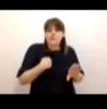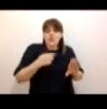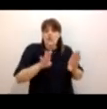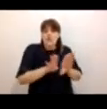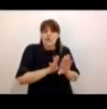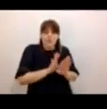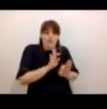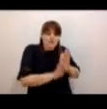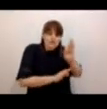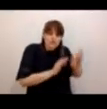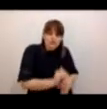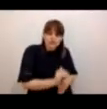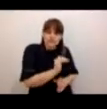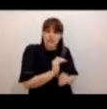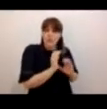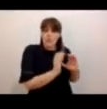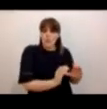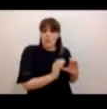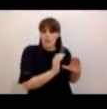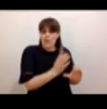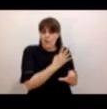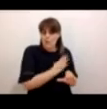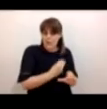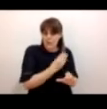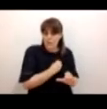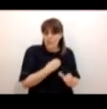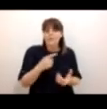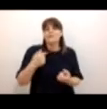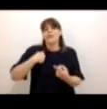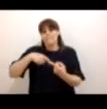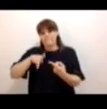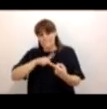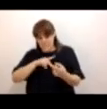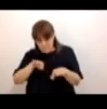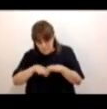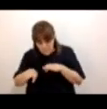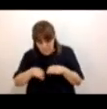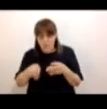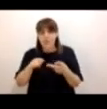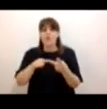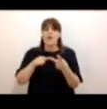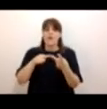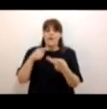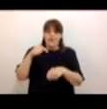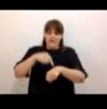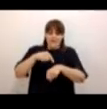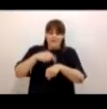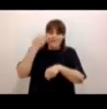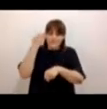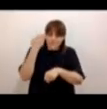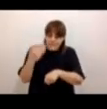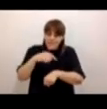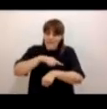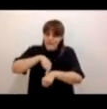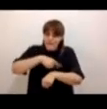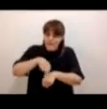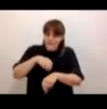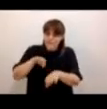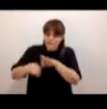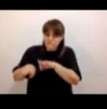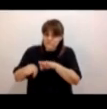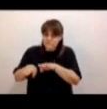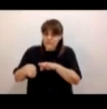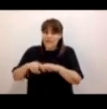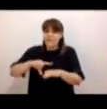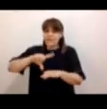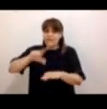es decir el tipo de trabajo que se tiene y el horario que se tiene impacta directamente en el tiempo que se tiene para el cuidado y la